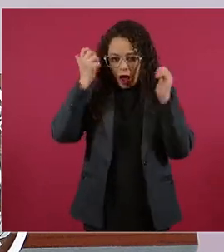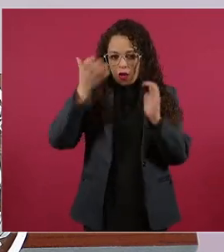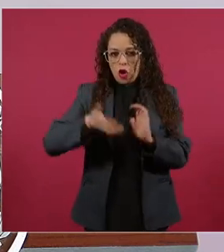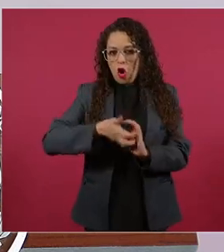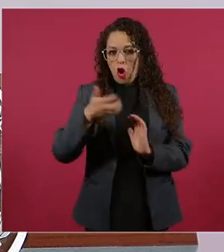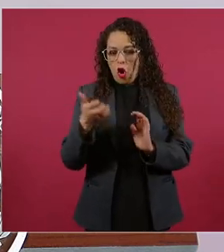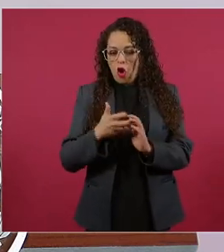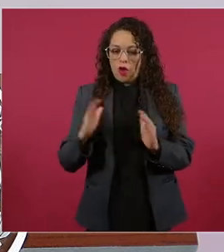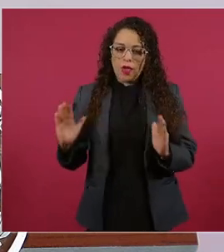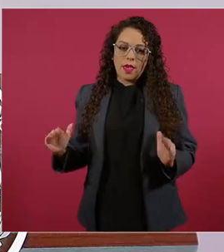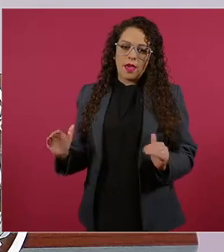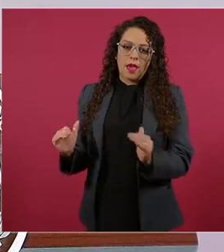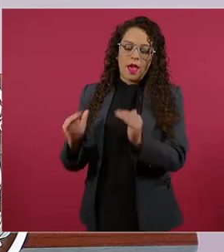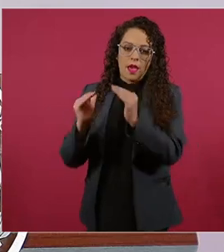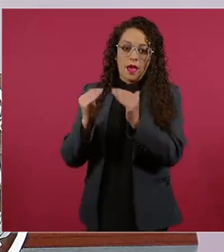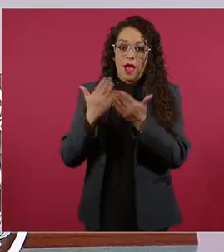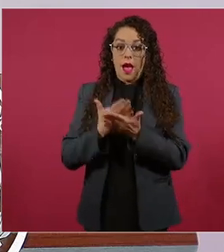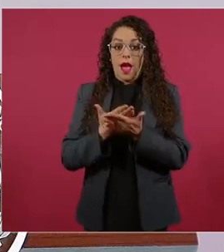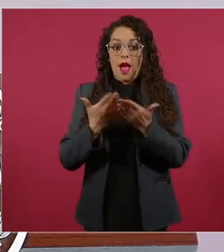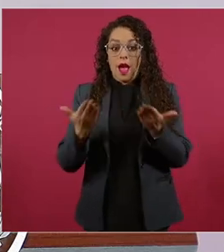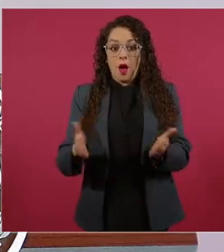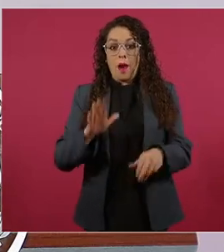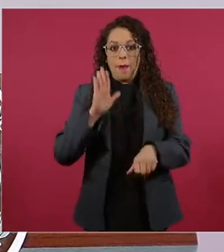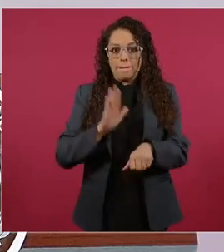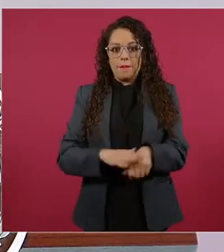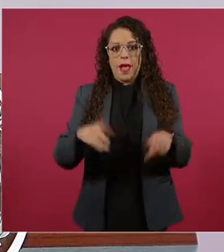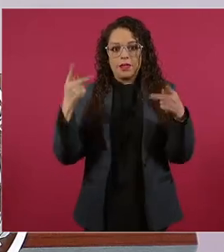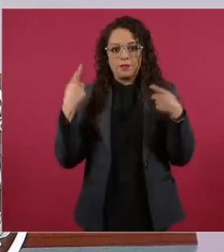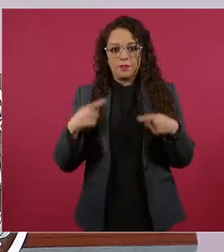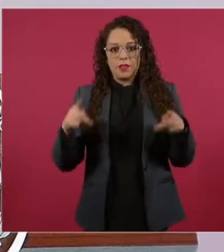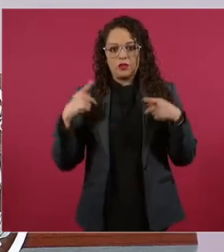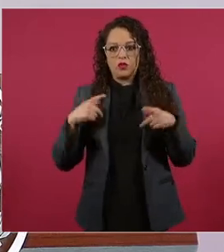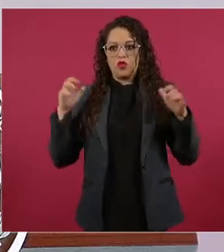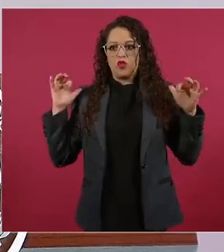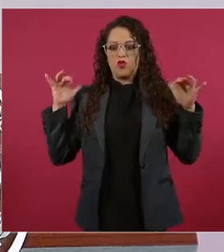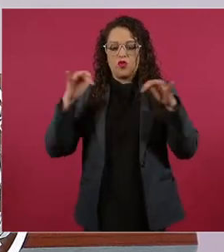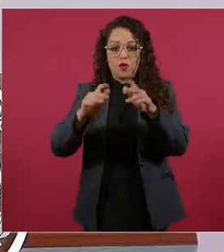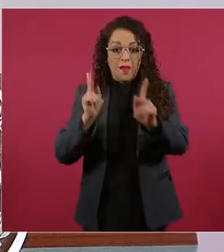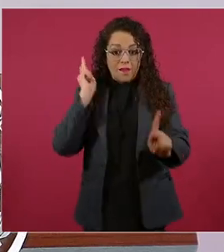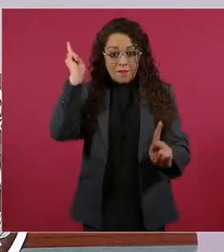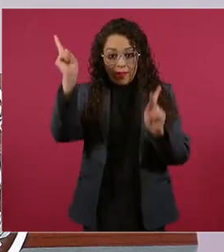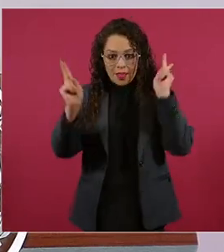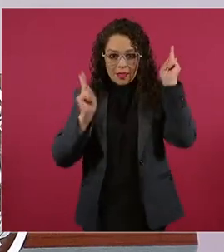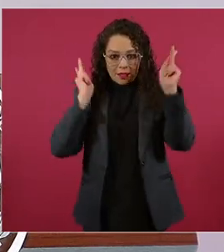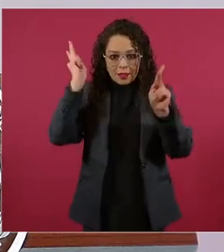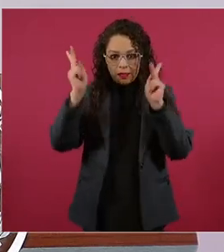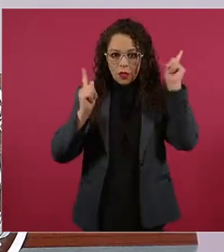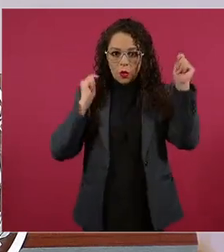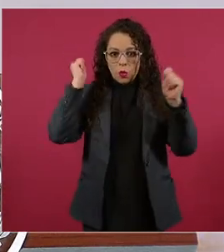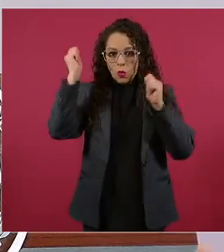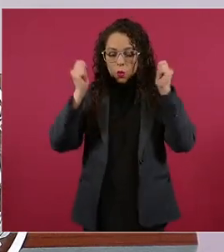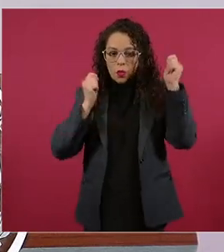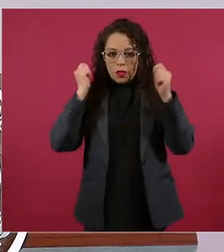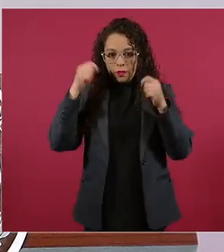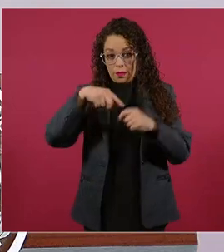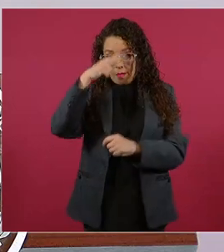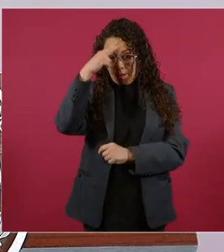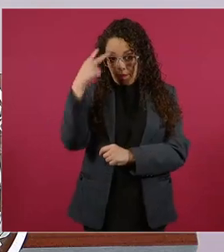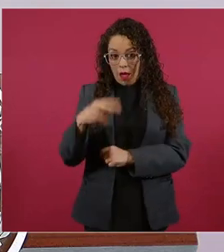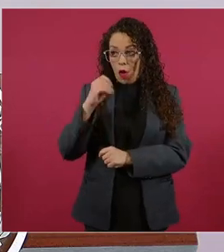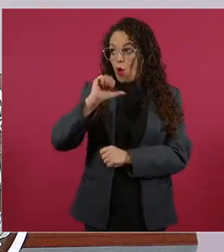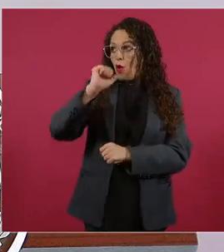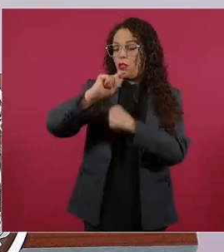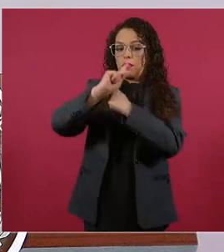mayor número de visitantes nacionales y extranjeros puedan recibir de mejor manera a los